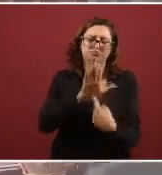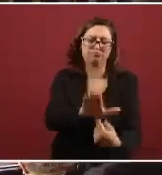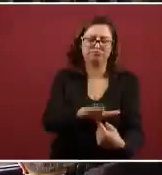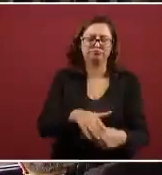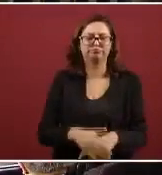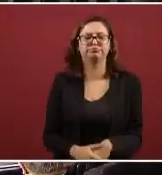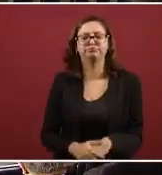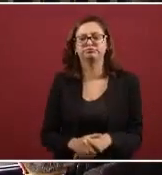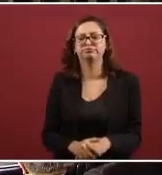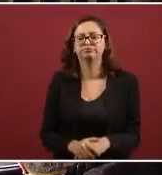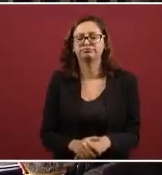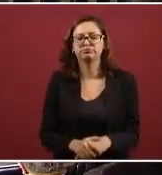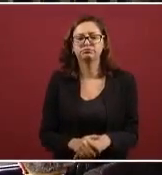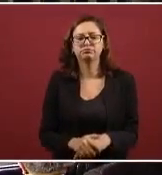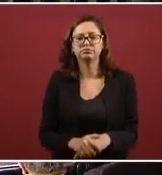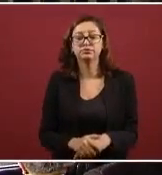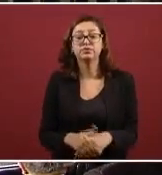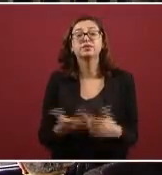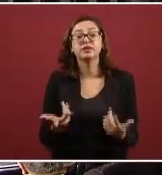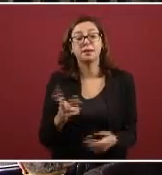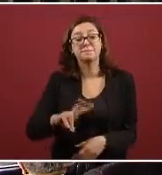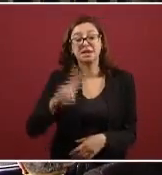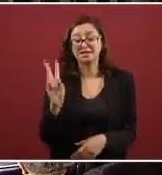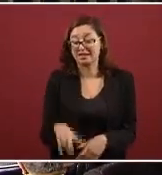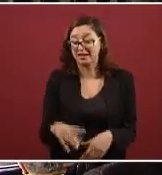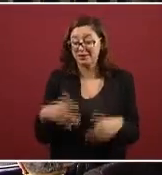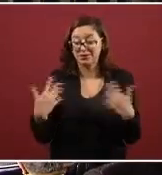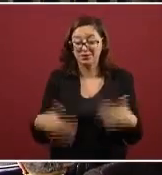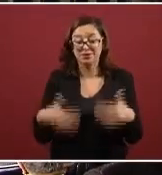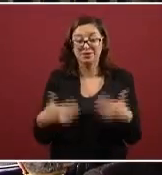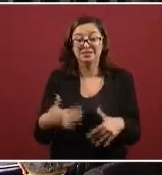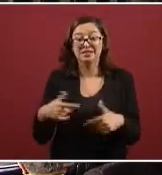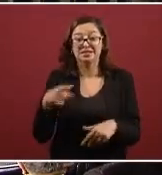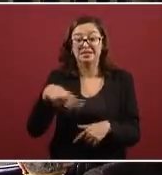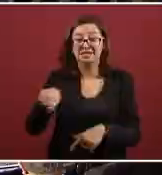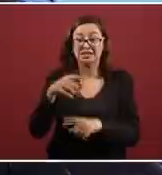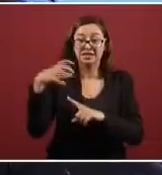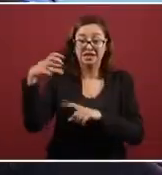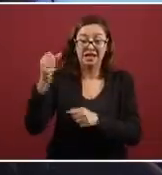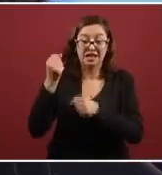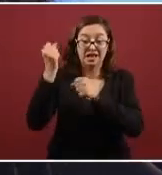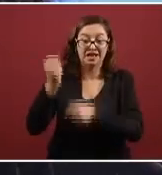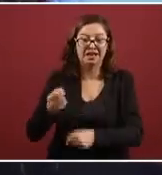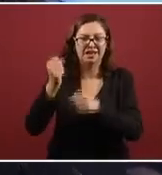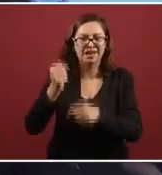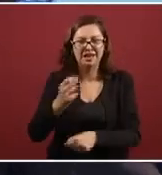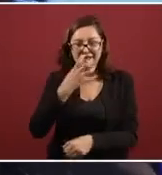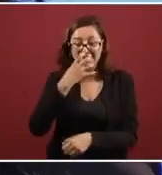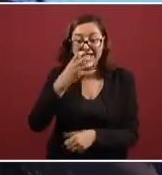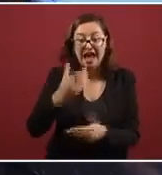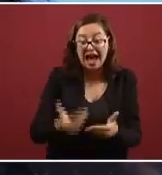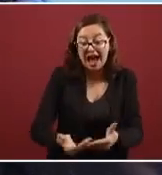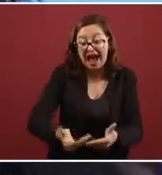celebración de la independencia. Y es singular que justamente antes del grito, Guanajuato, donde